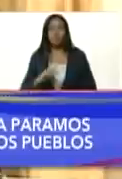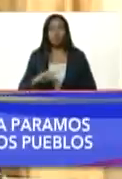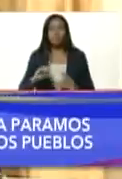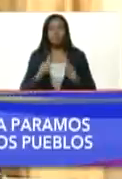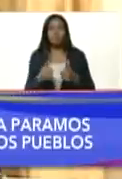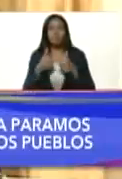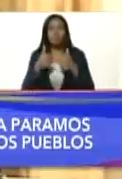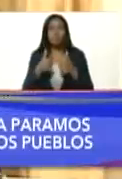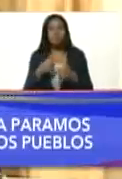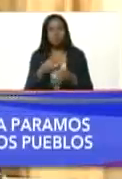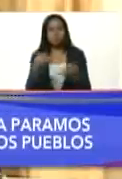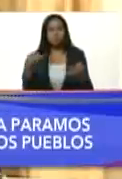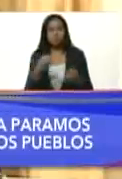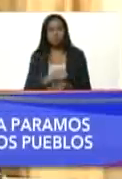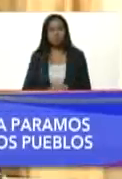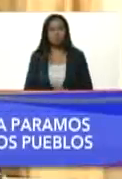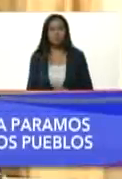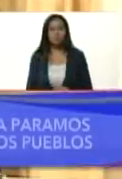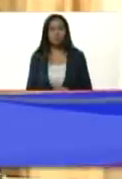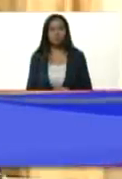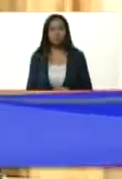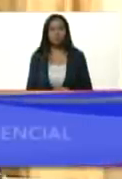paso. Para